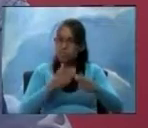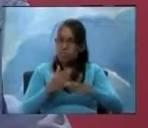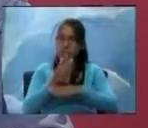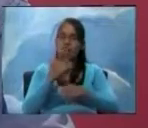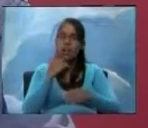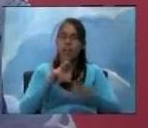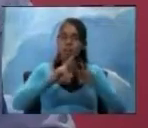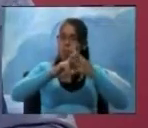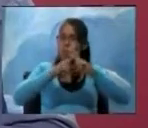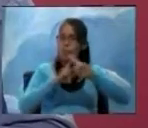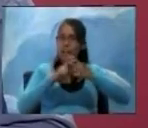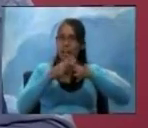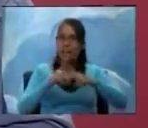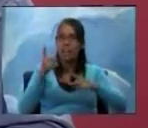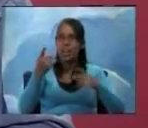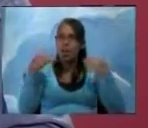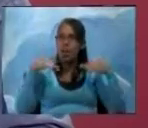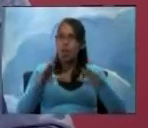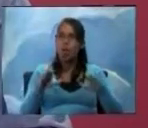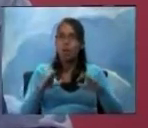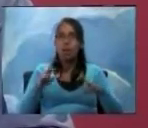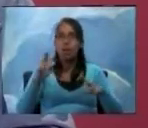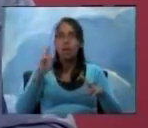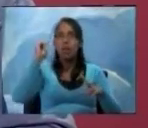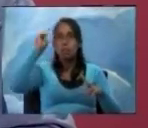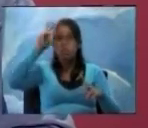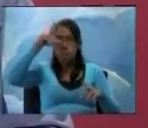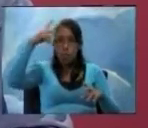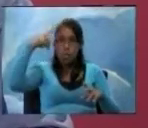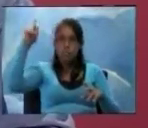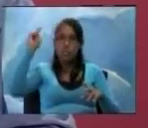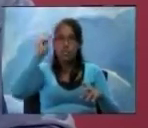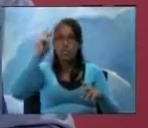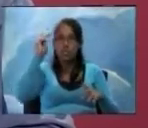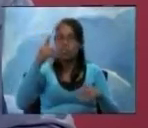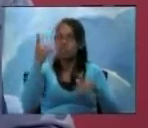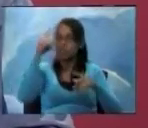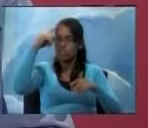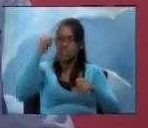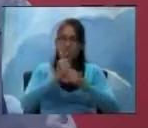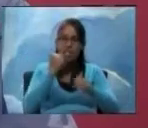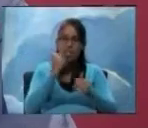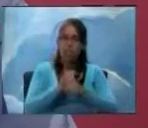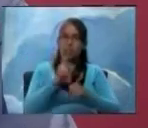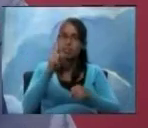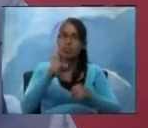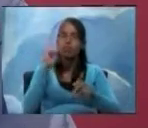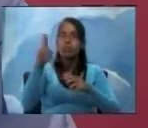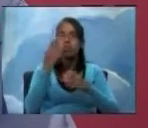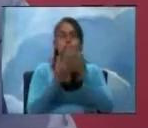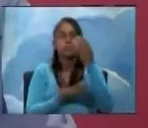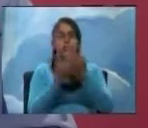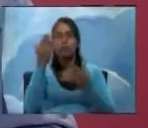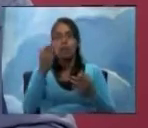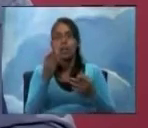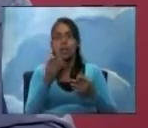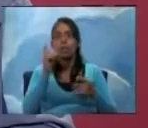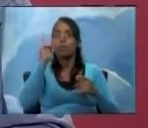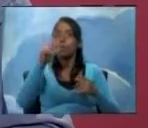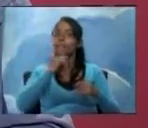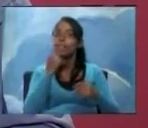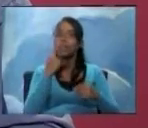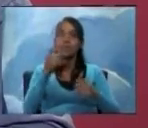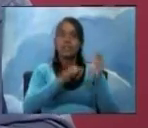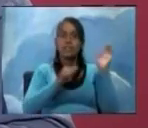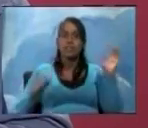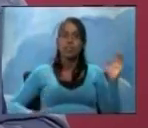albañil, mecánico. Aún el profesional que trabaja también usa sus manos. ¿Qué es lo que dice el Señor? Que